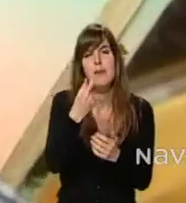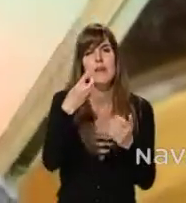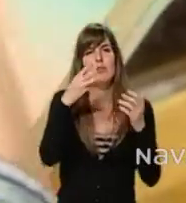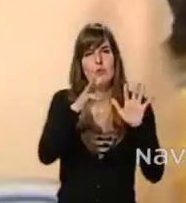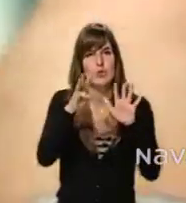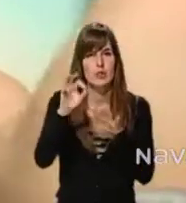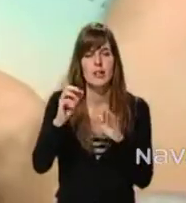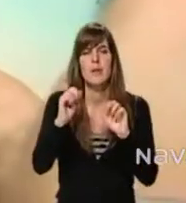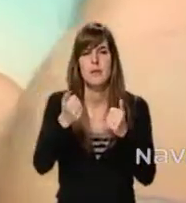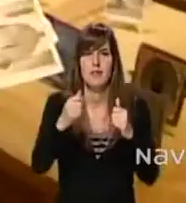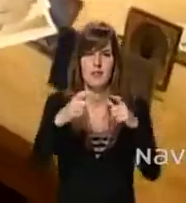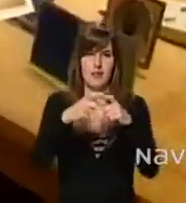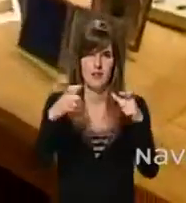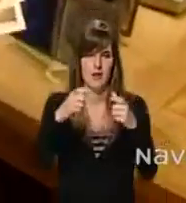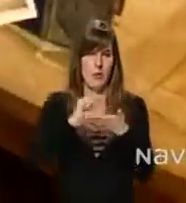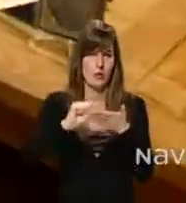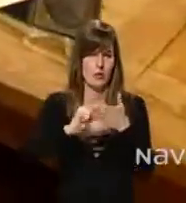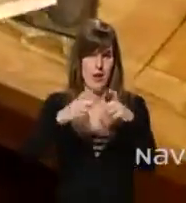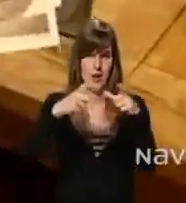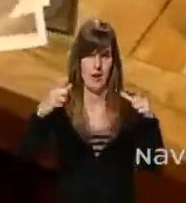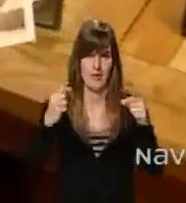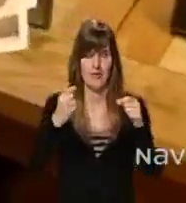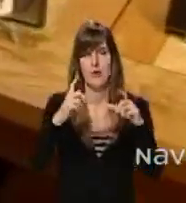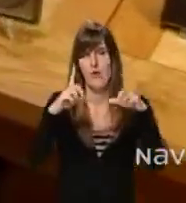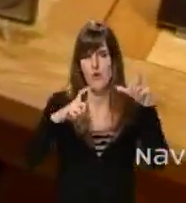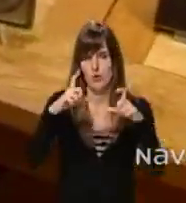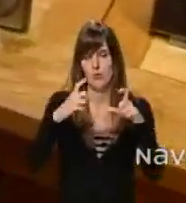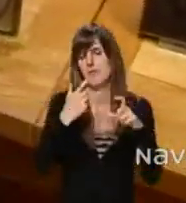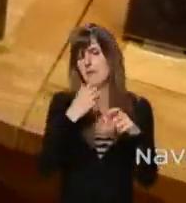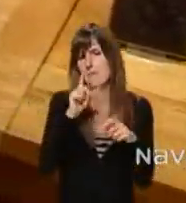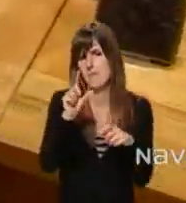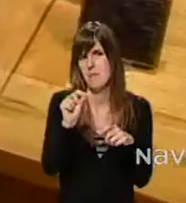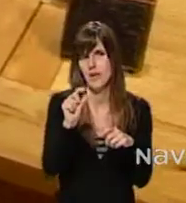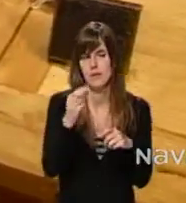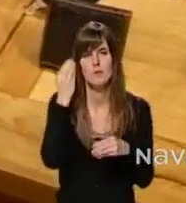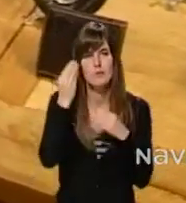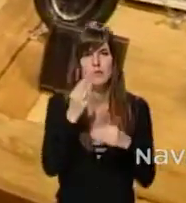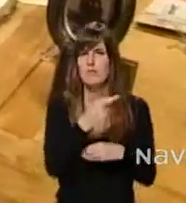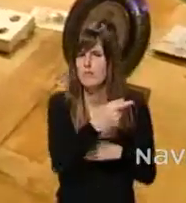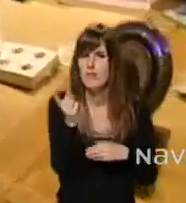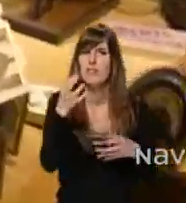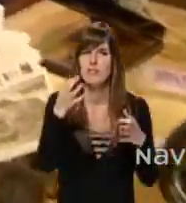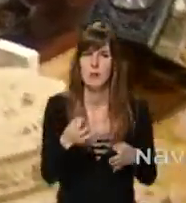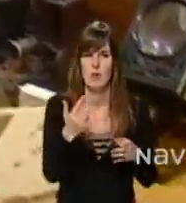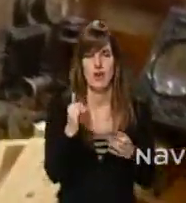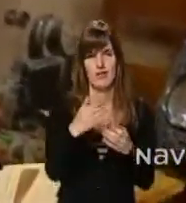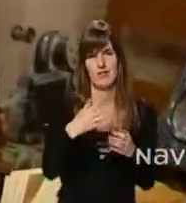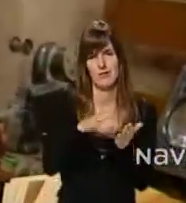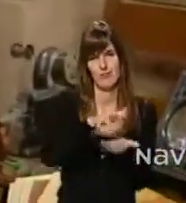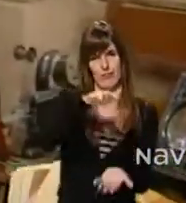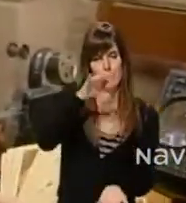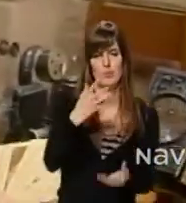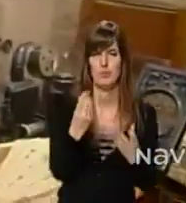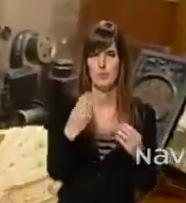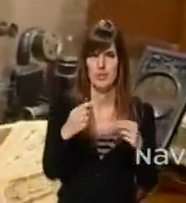las postales. Esto ya sí que el precio es absolutamente reducido y yo creo que incluso cualquiera de pequeño ha tenido su pequeña colección de postales, pues